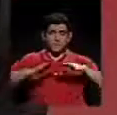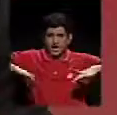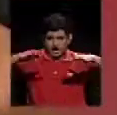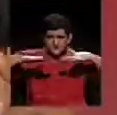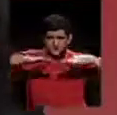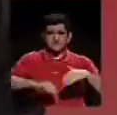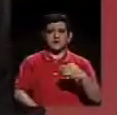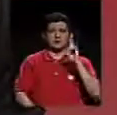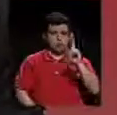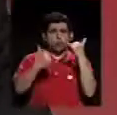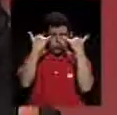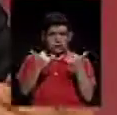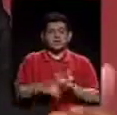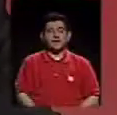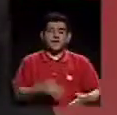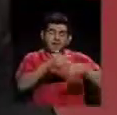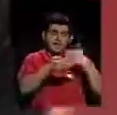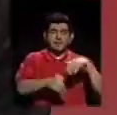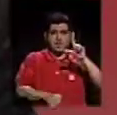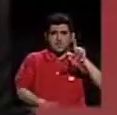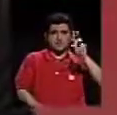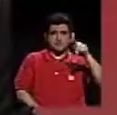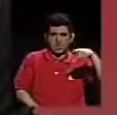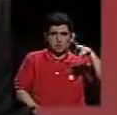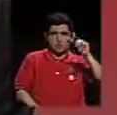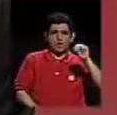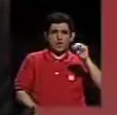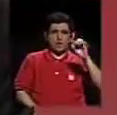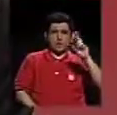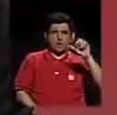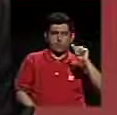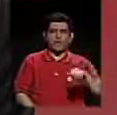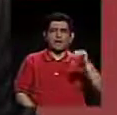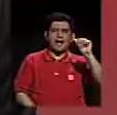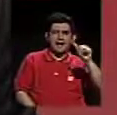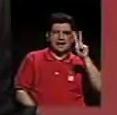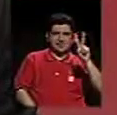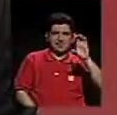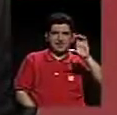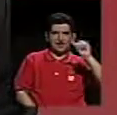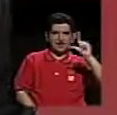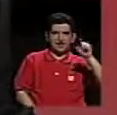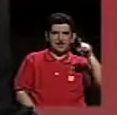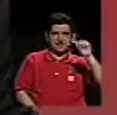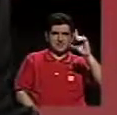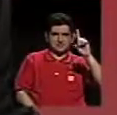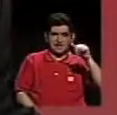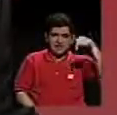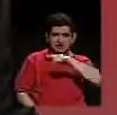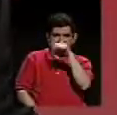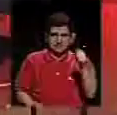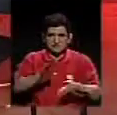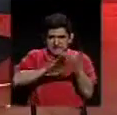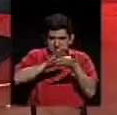van a quedar, una que ya estará don Luis Paulino y Ana Virginia Calzada, que se va este mes. Entonces eso